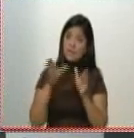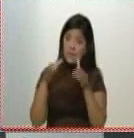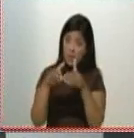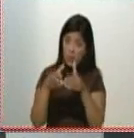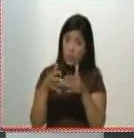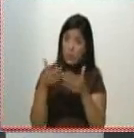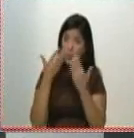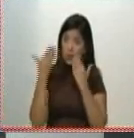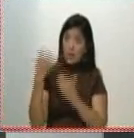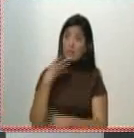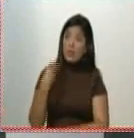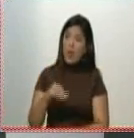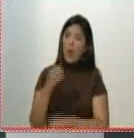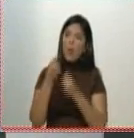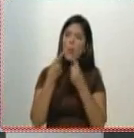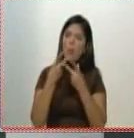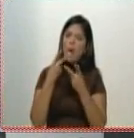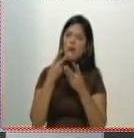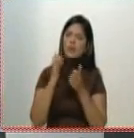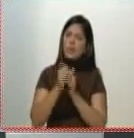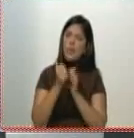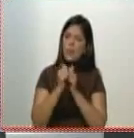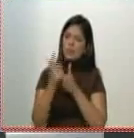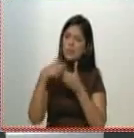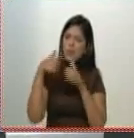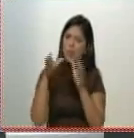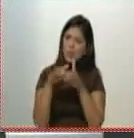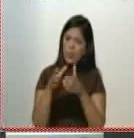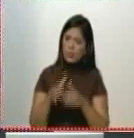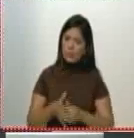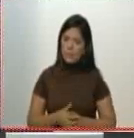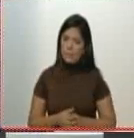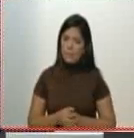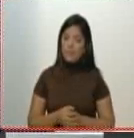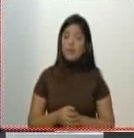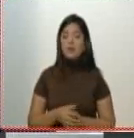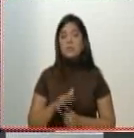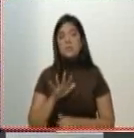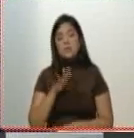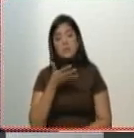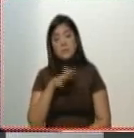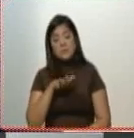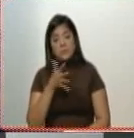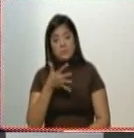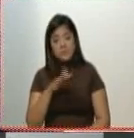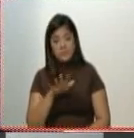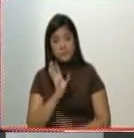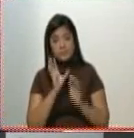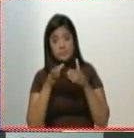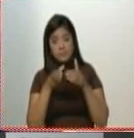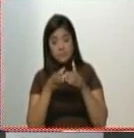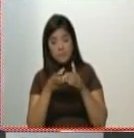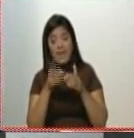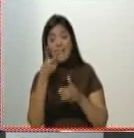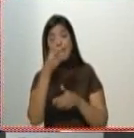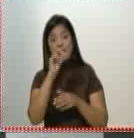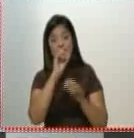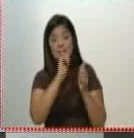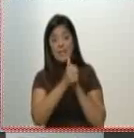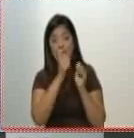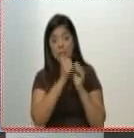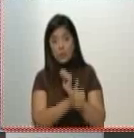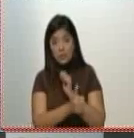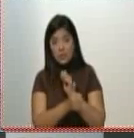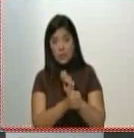relevo que hoy vemos, ¿de cuántos atletas estamos hablando en un promedio? Bueno, estamos hablando de un promedio entre 20 atletas de las